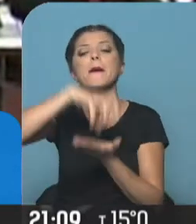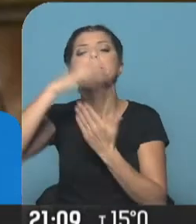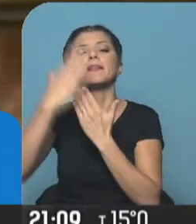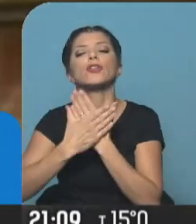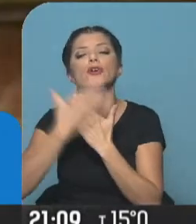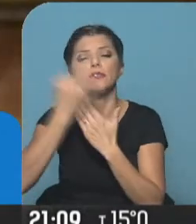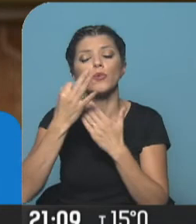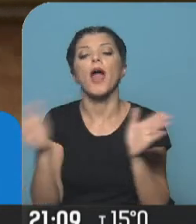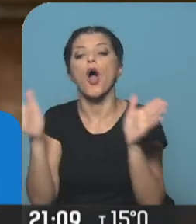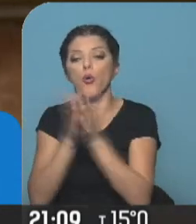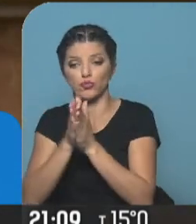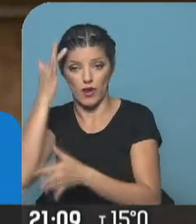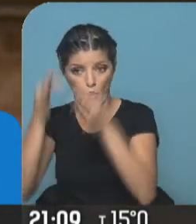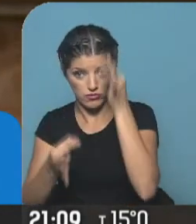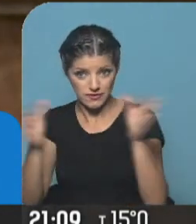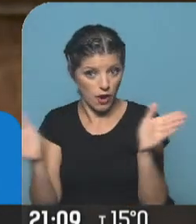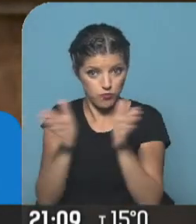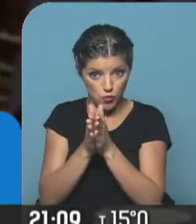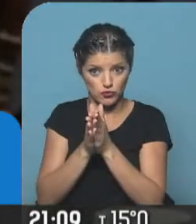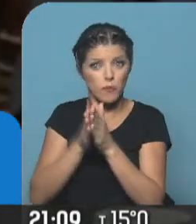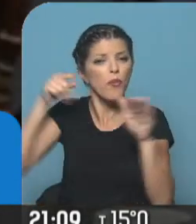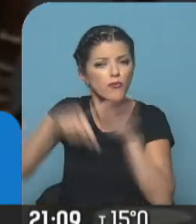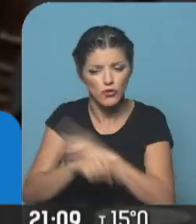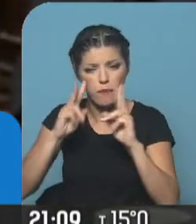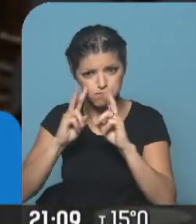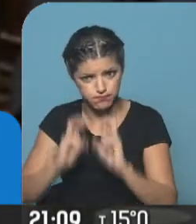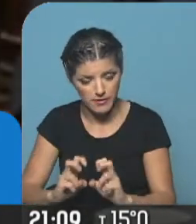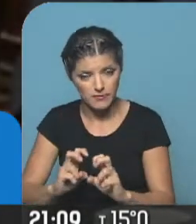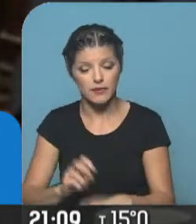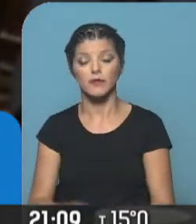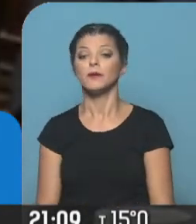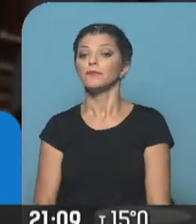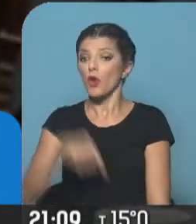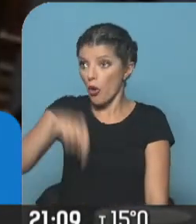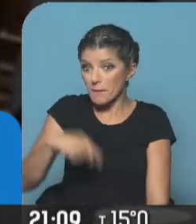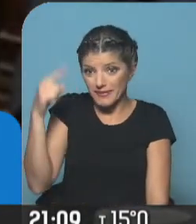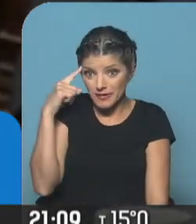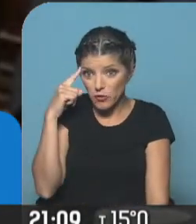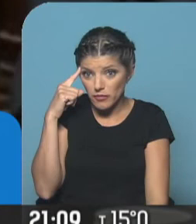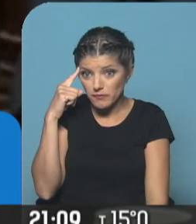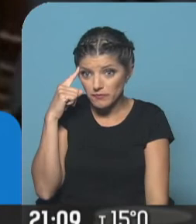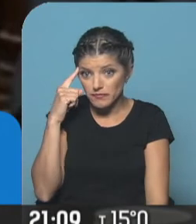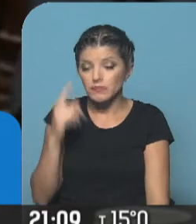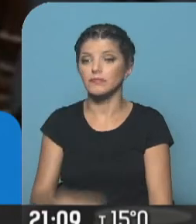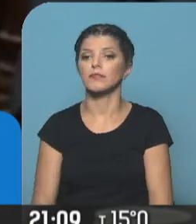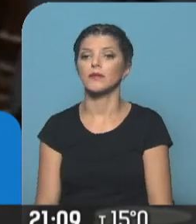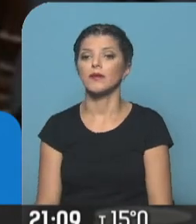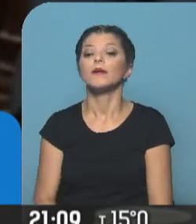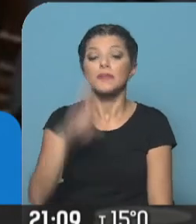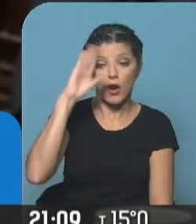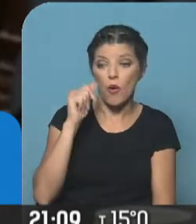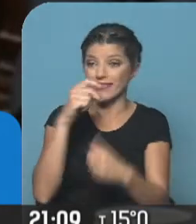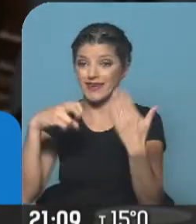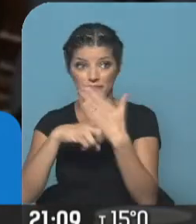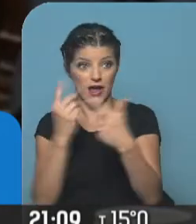en coordinación con la justicia. Investigación judicial que consideramos hoy inobjetable en términos práctico, tanto del juez como de la